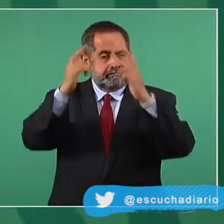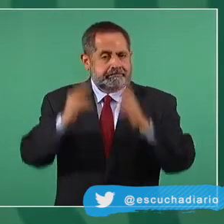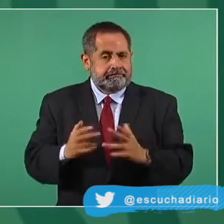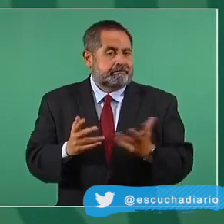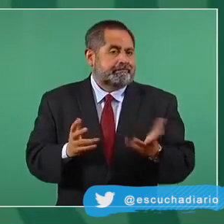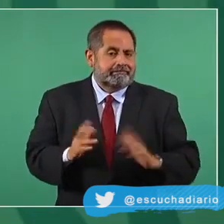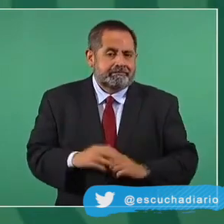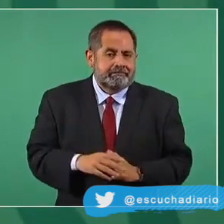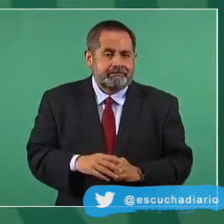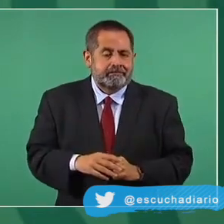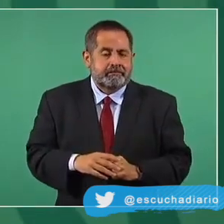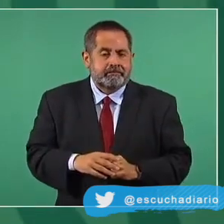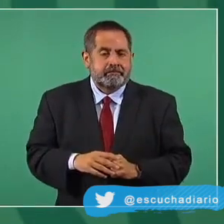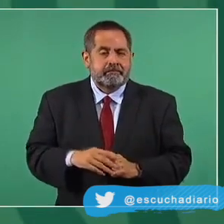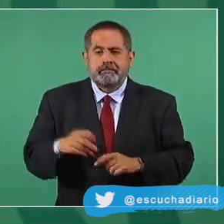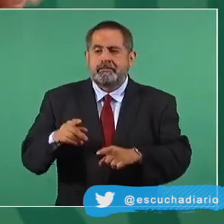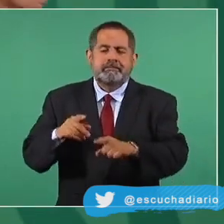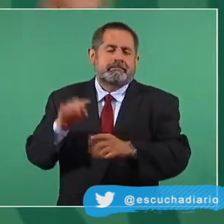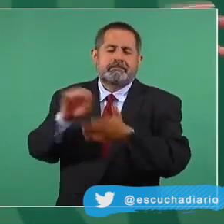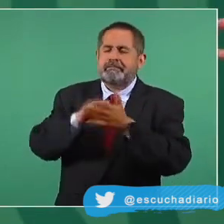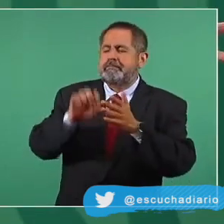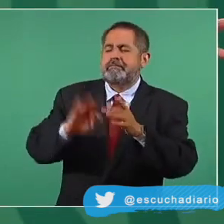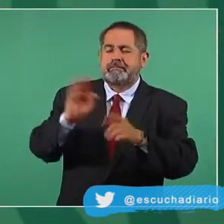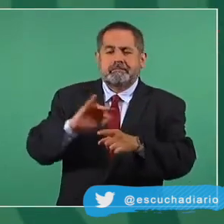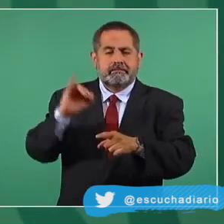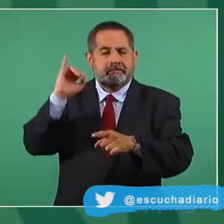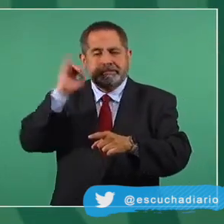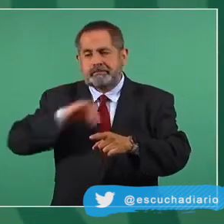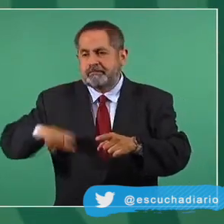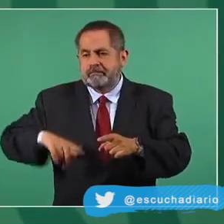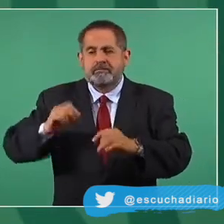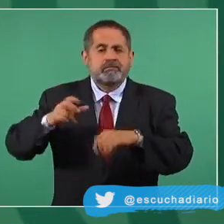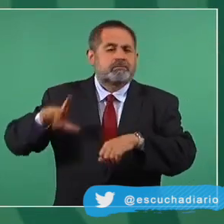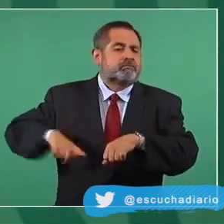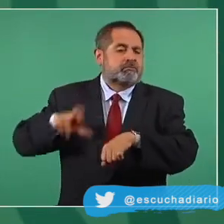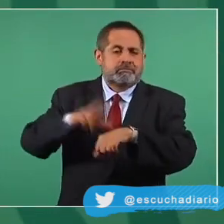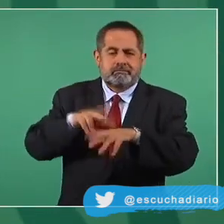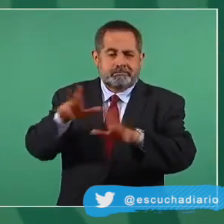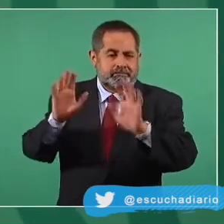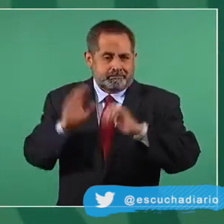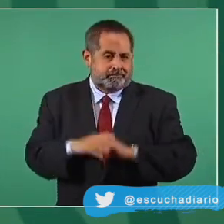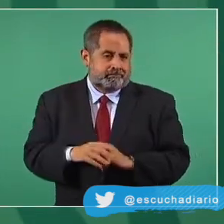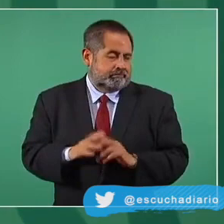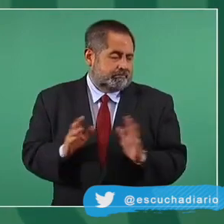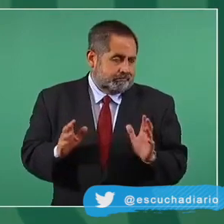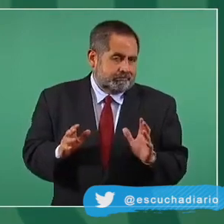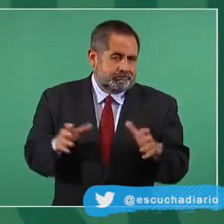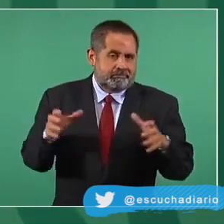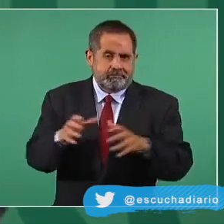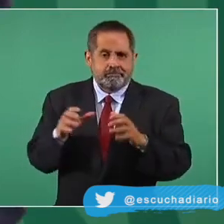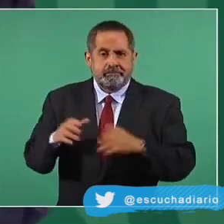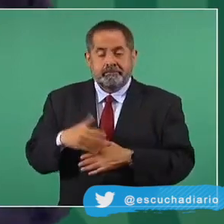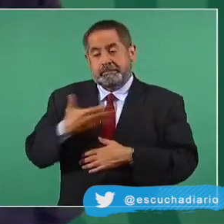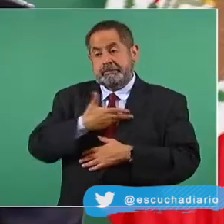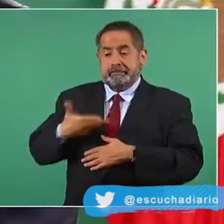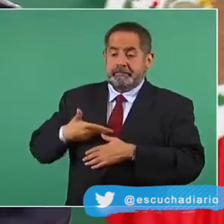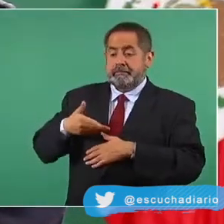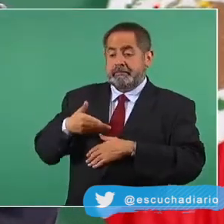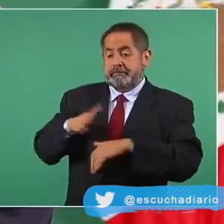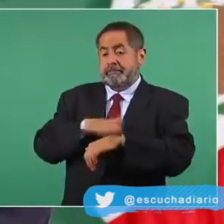y la jefa de gobierno, un gobernador, desde luego con el visto bueno del